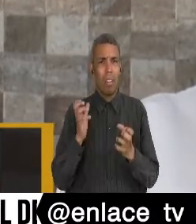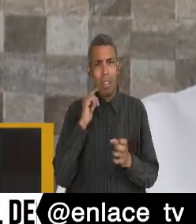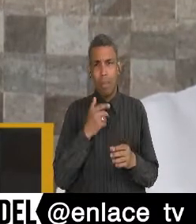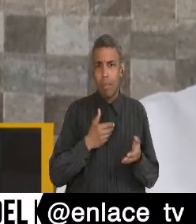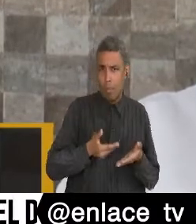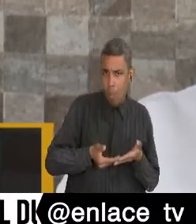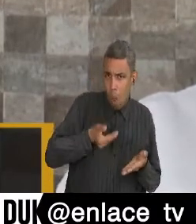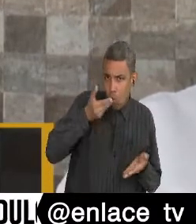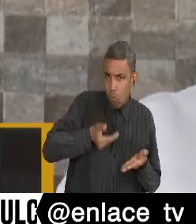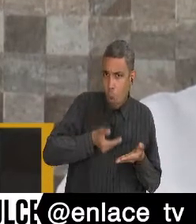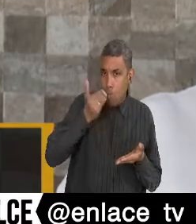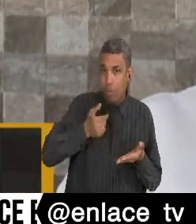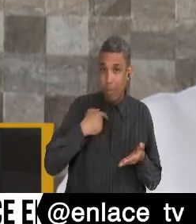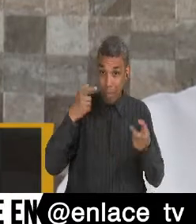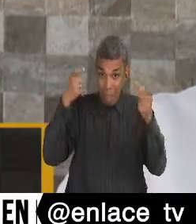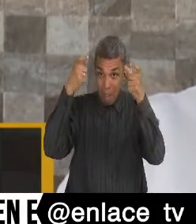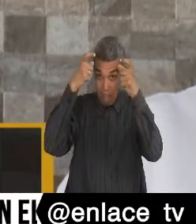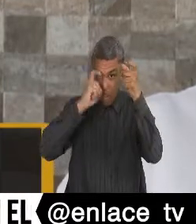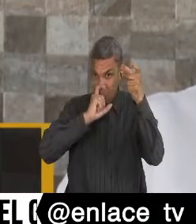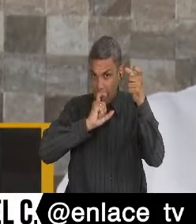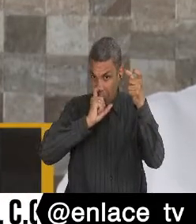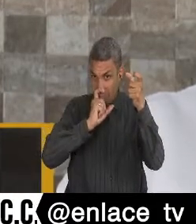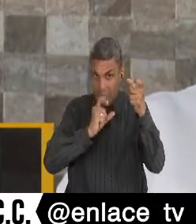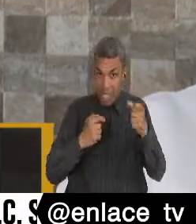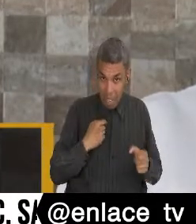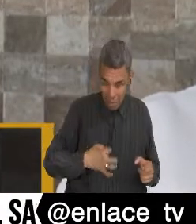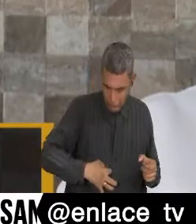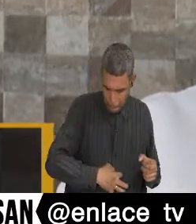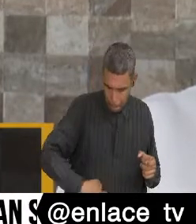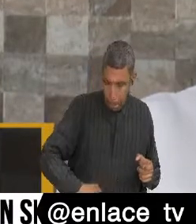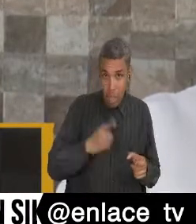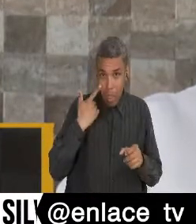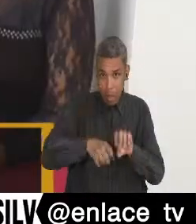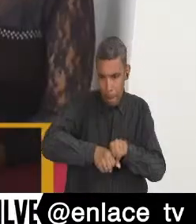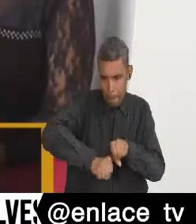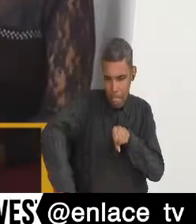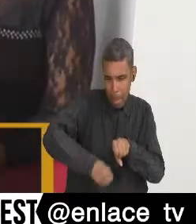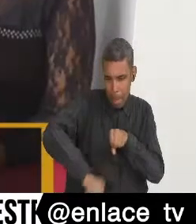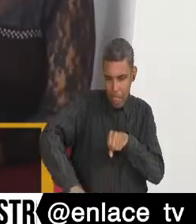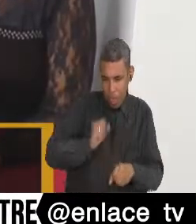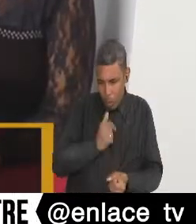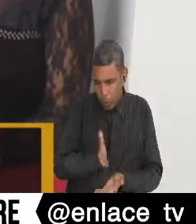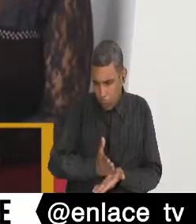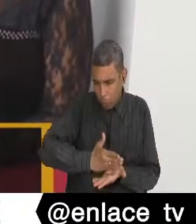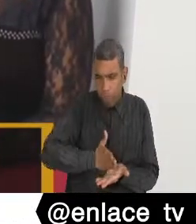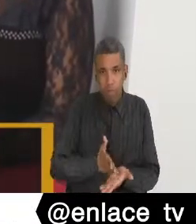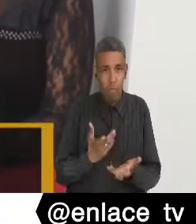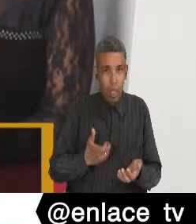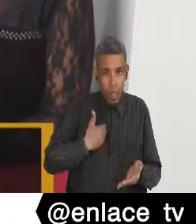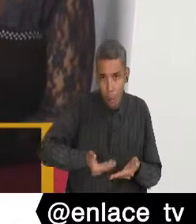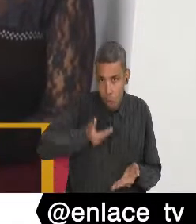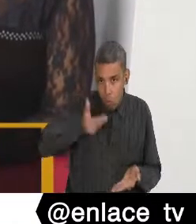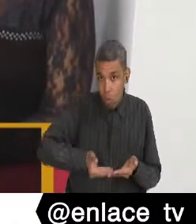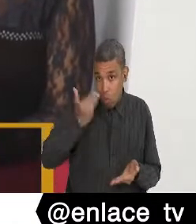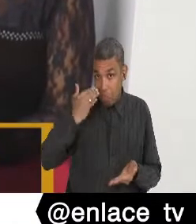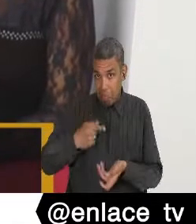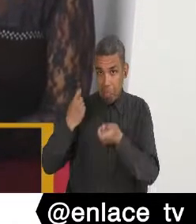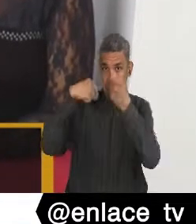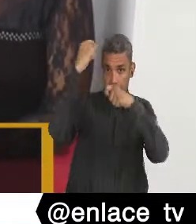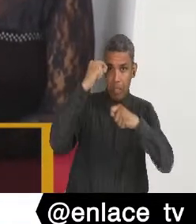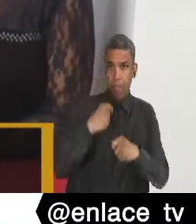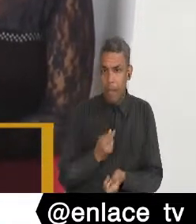el menú del mondongo y el famoso mute de santandereano, ¿no? Con los recursos que deje la actividad programada serán invertidos